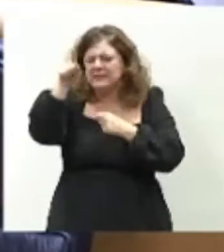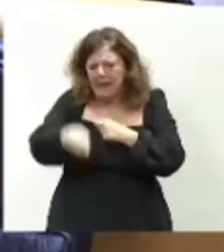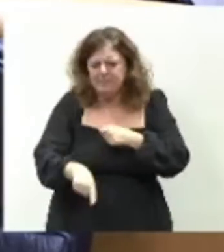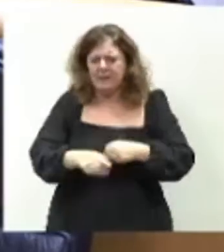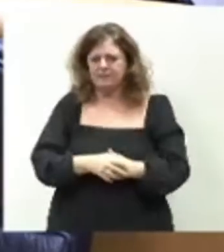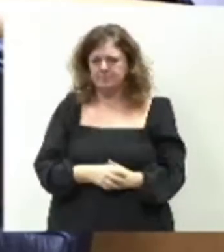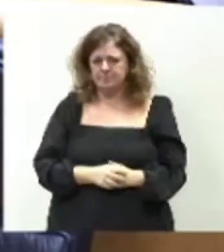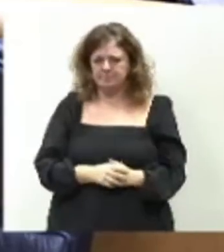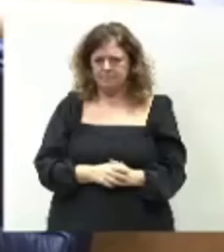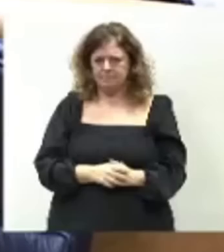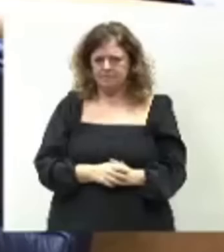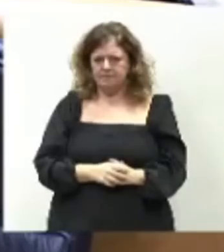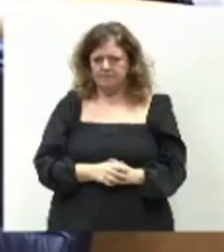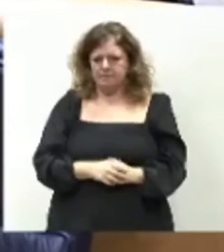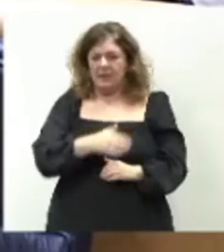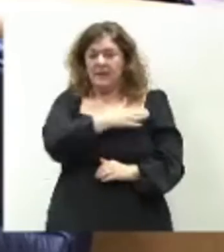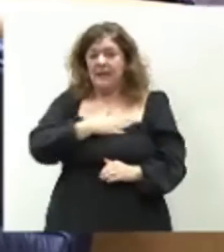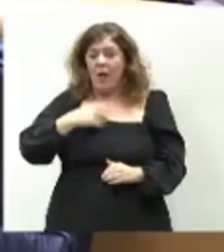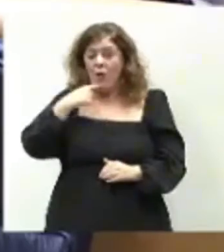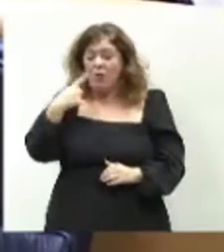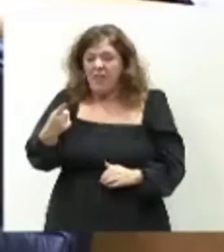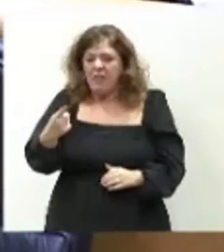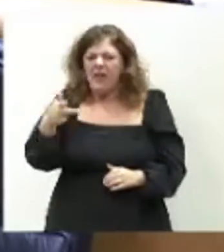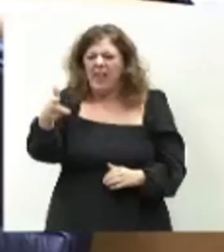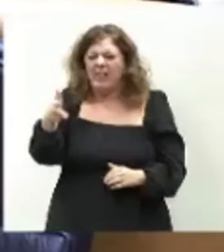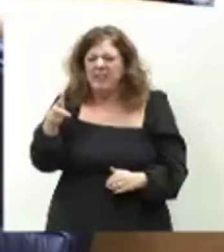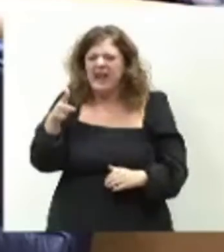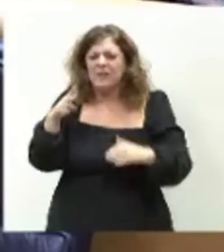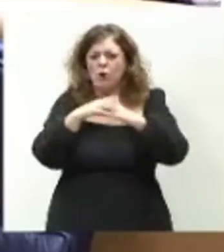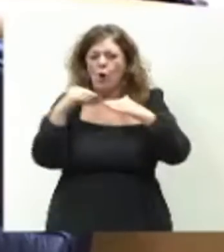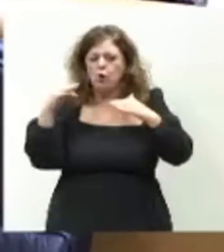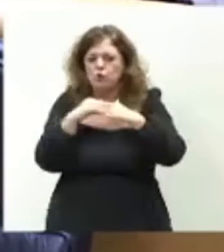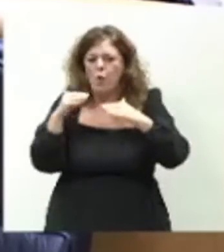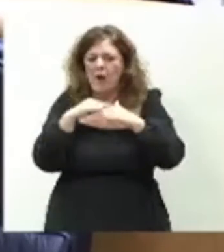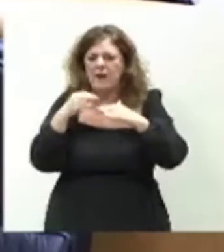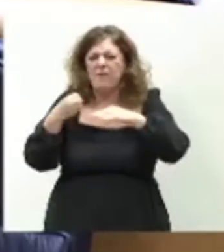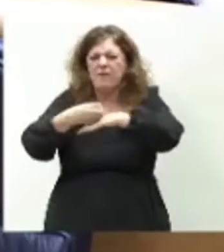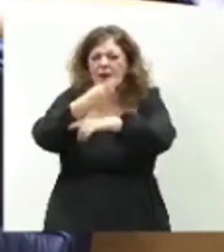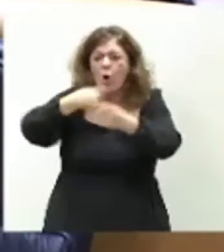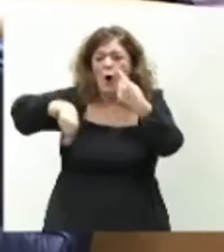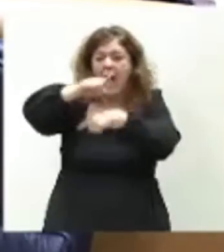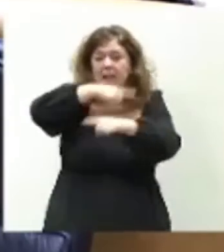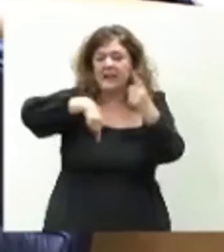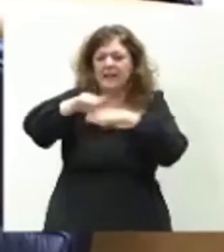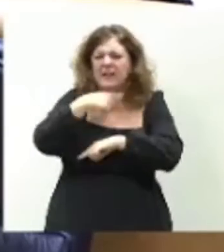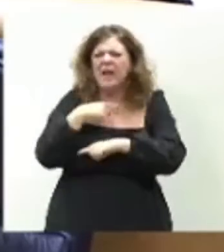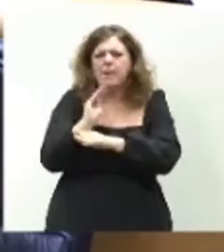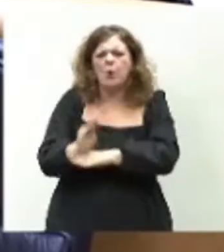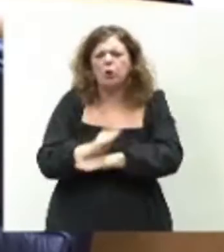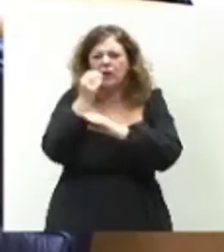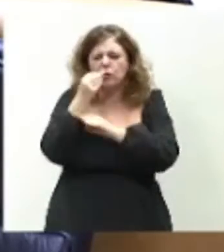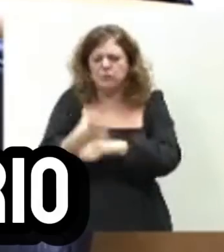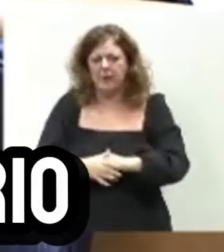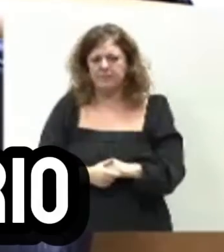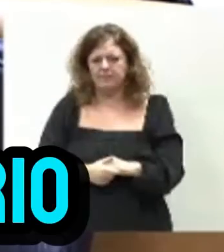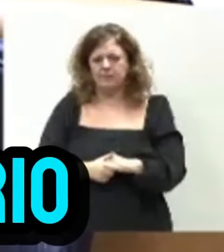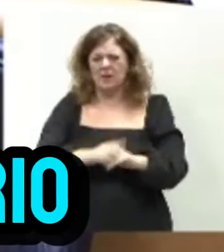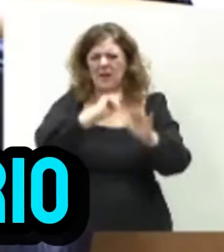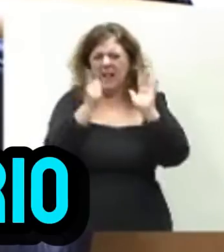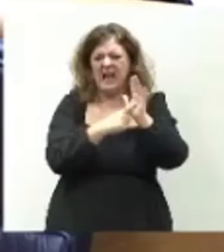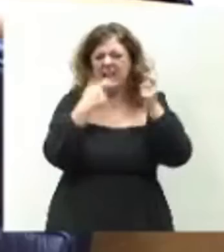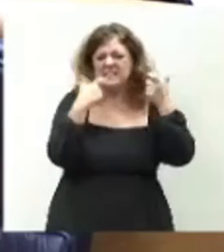Quiero decirle, señora Gallego, que los derechos de los usuarios del ferrocarril en España están bien protegidos. Por un lado, por la Ley del